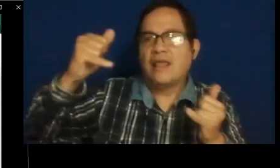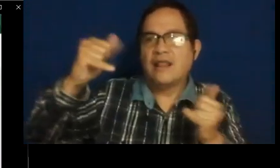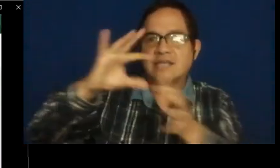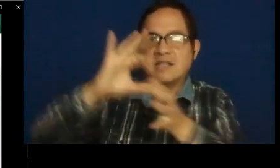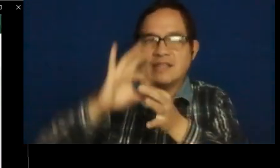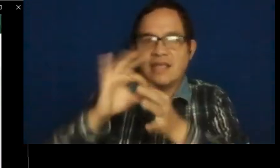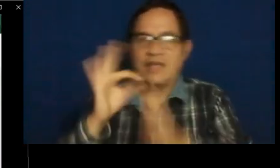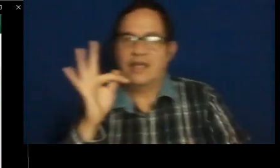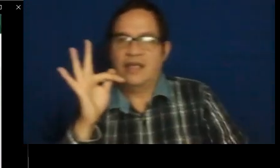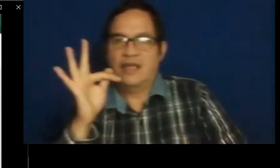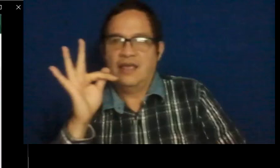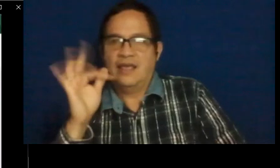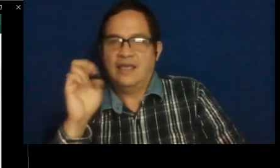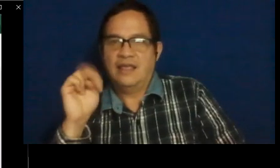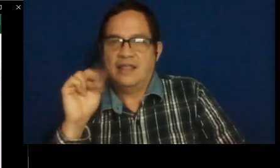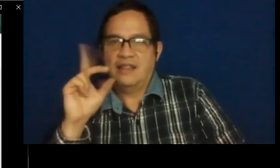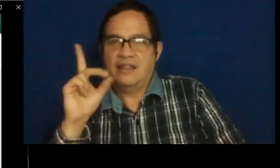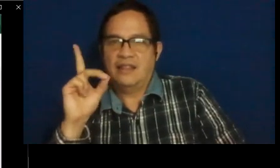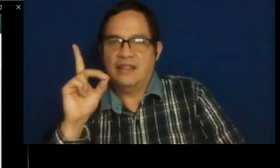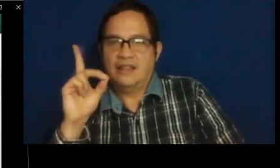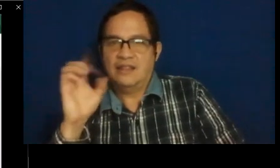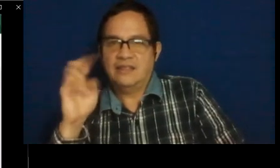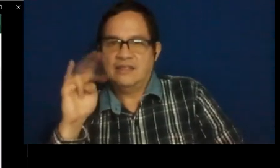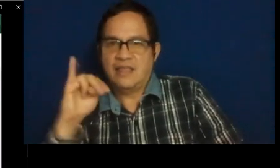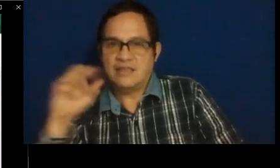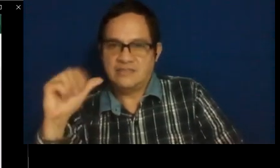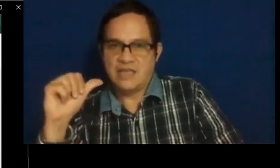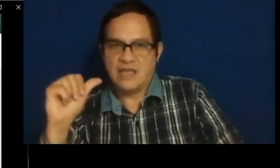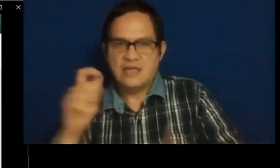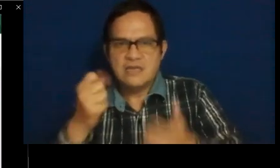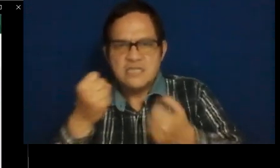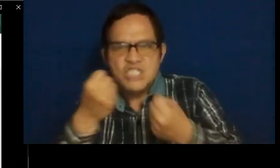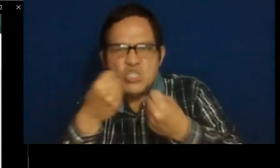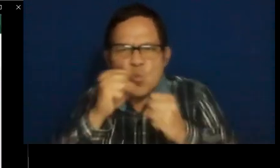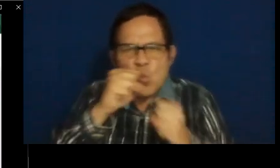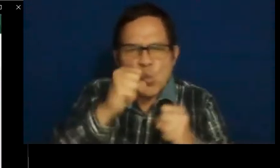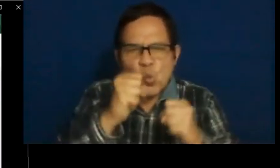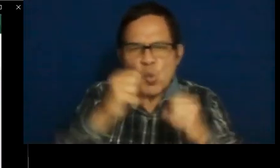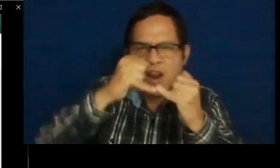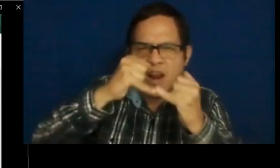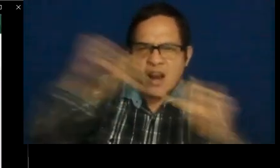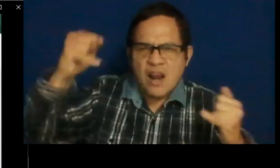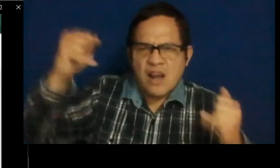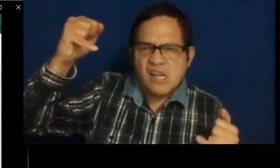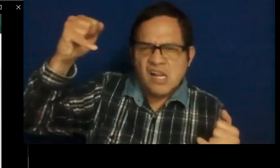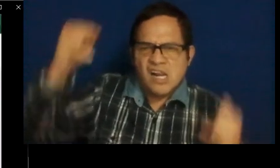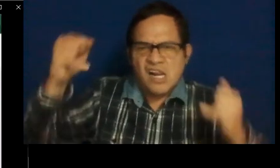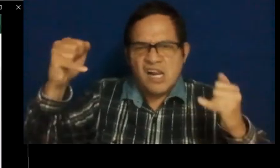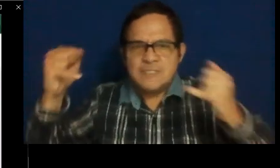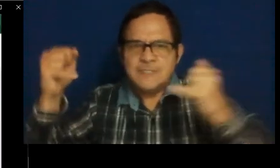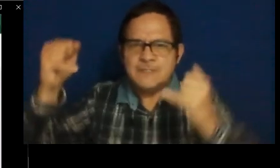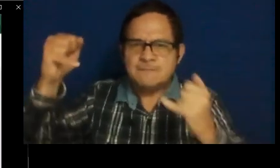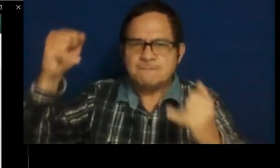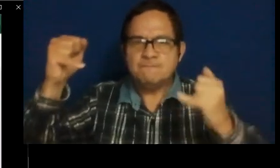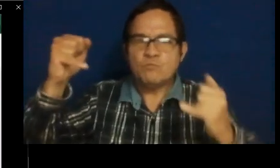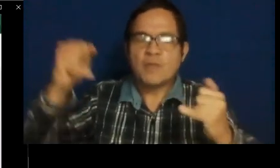Le doy clic en agregar líneas de tendencia, entonces él va a intentar hacerme una recta, una gráfica que pase por todos los puntos.